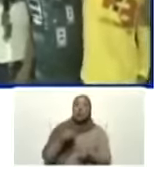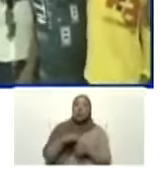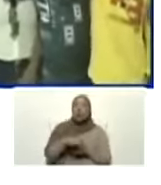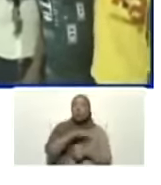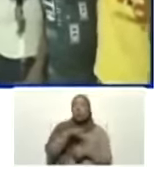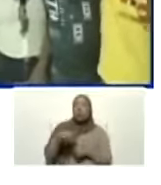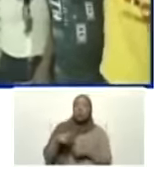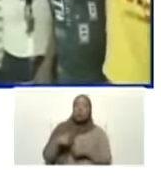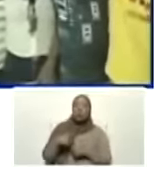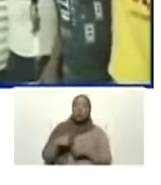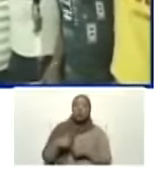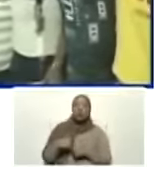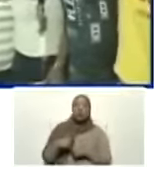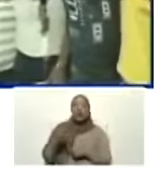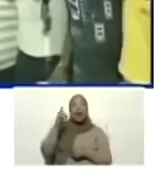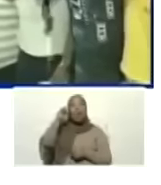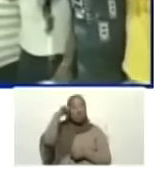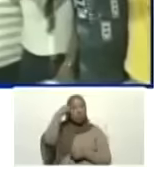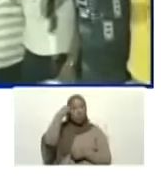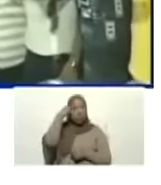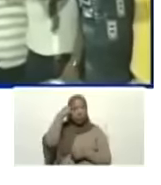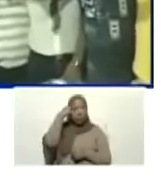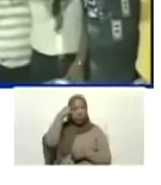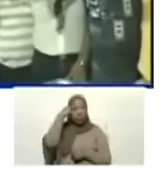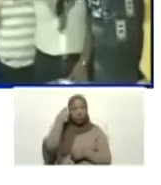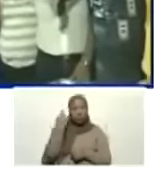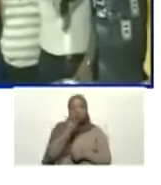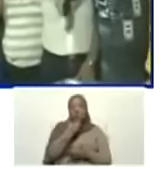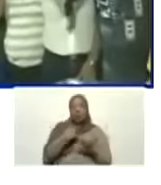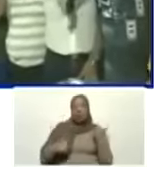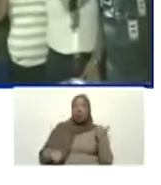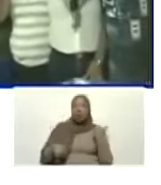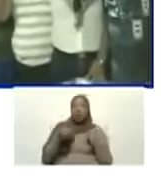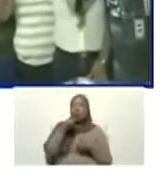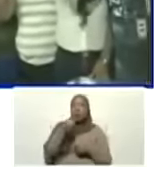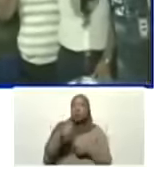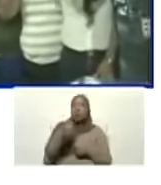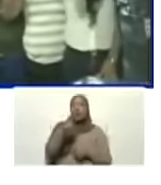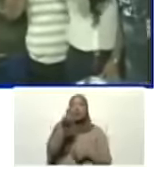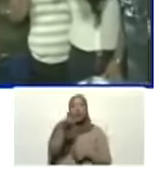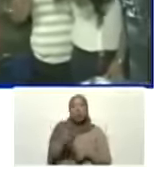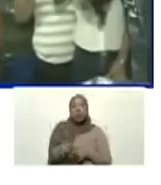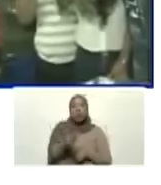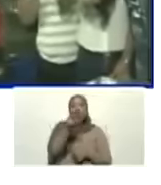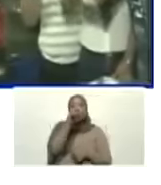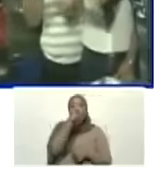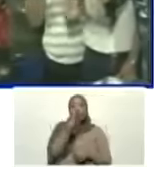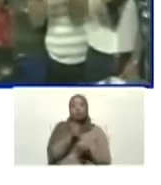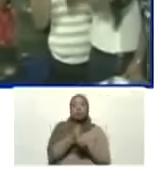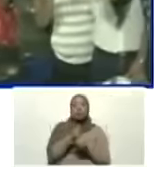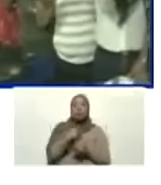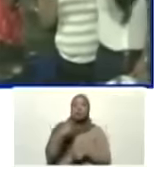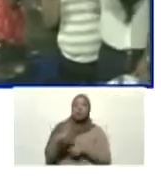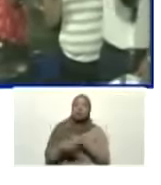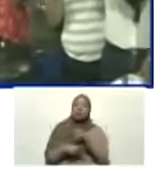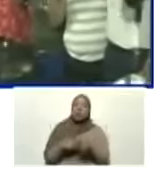¿Y cómo nos recordarán los nietos de nuestros nietos, de nuestros nietos dentro de 100 años?